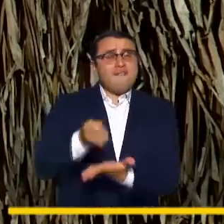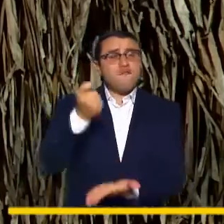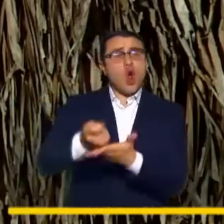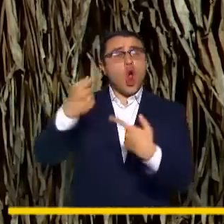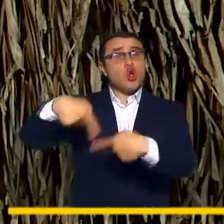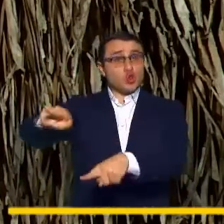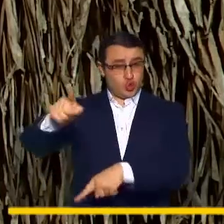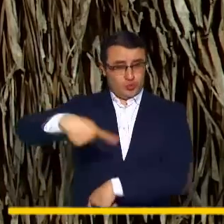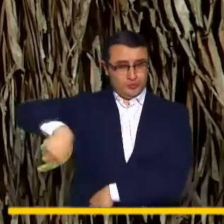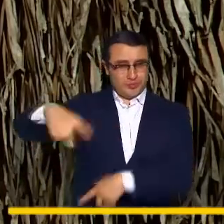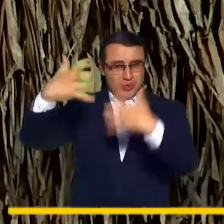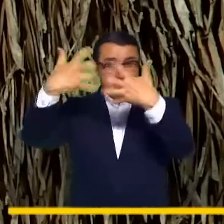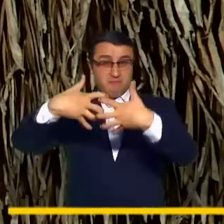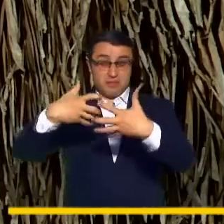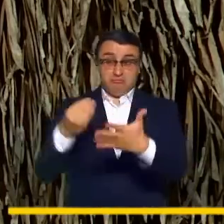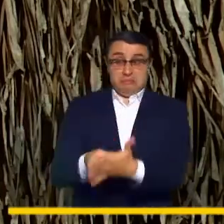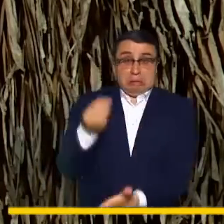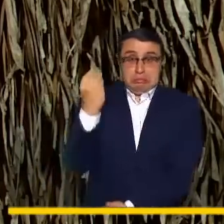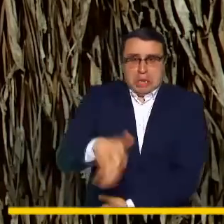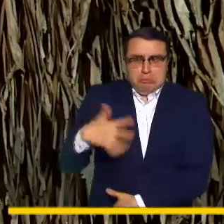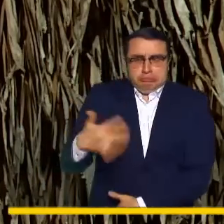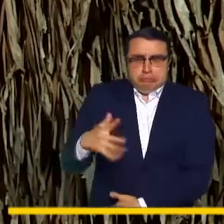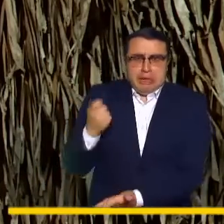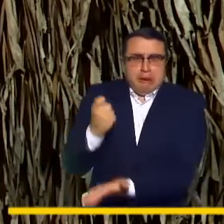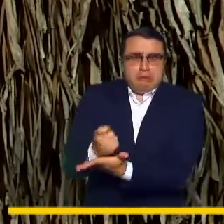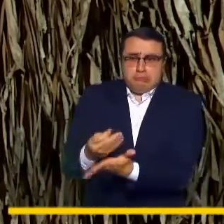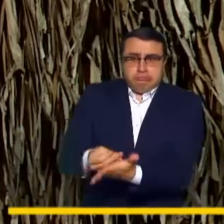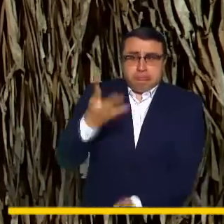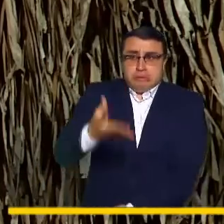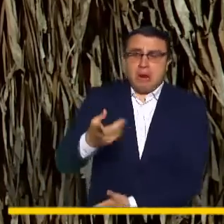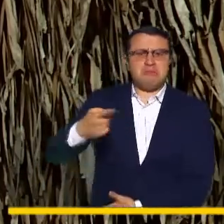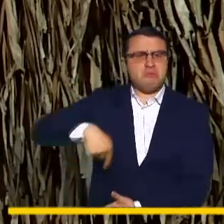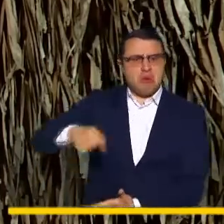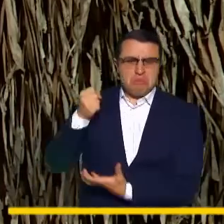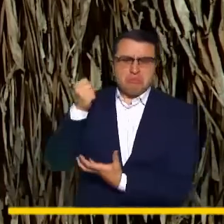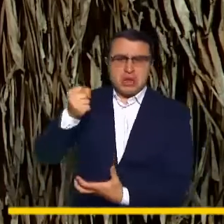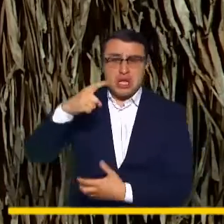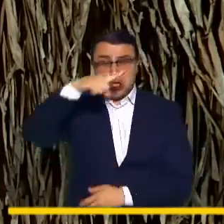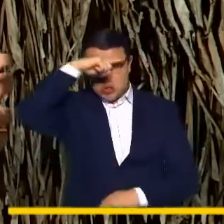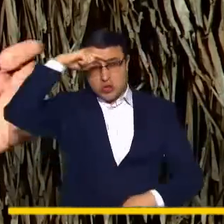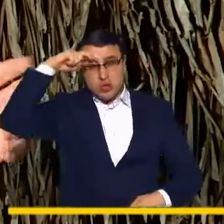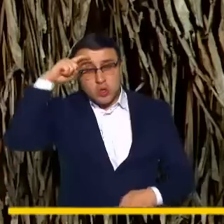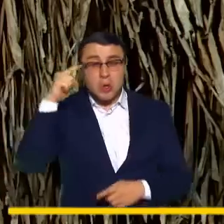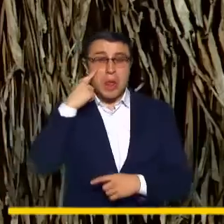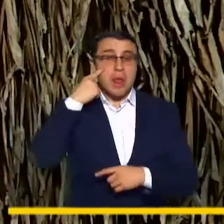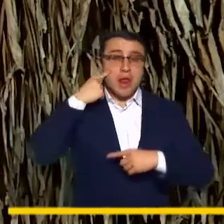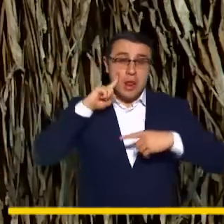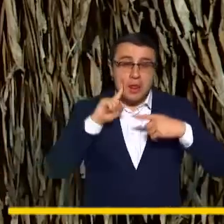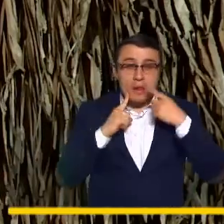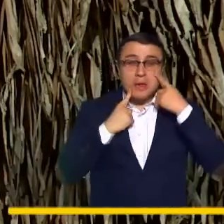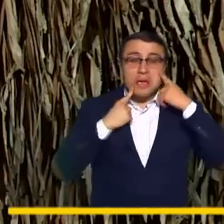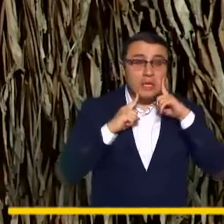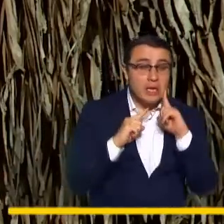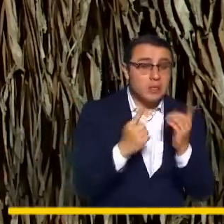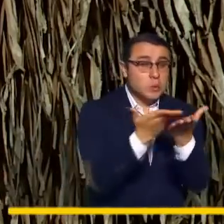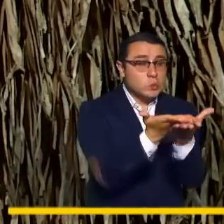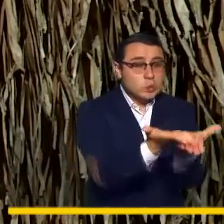ellos, caros, carísimos, y de cuánto sudor y lágrima gastada por